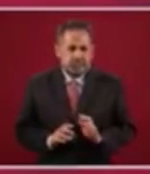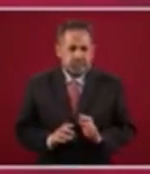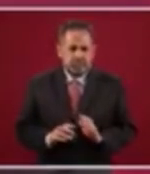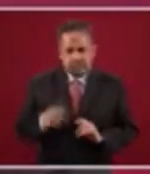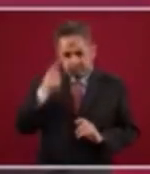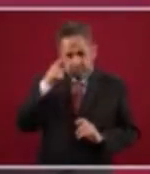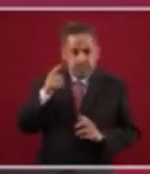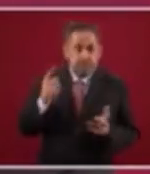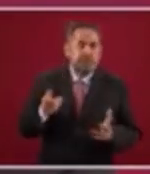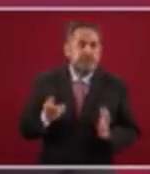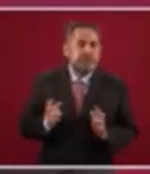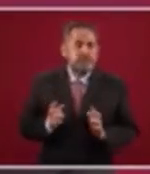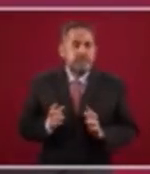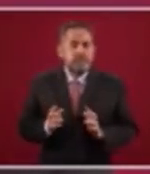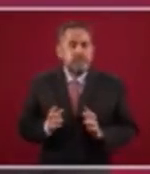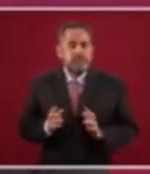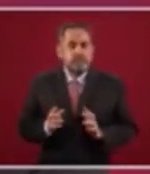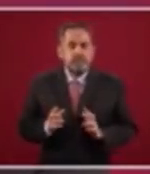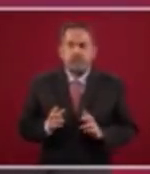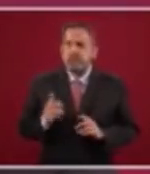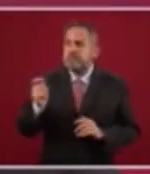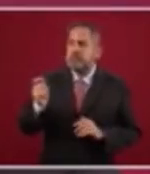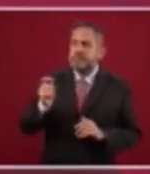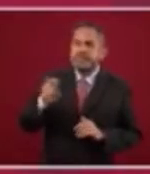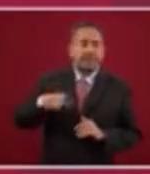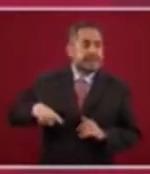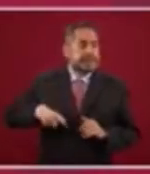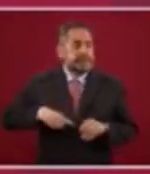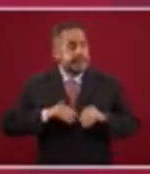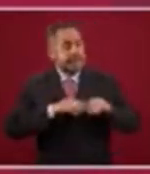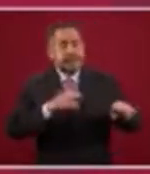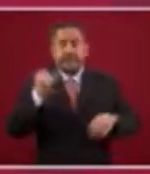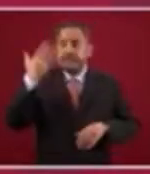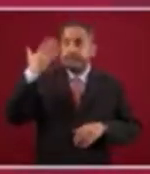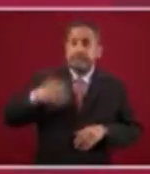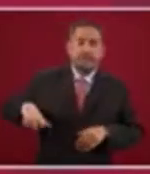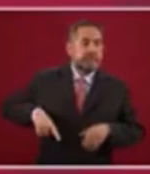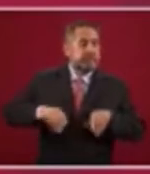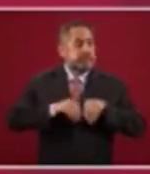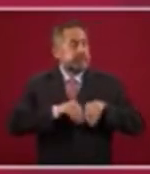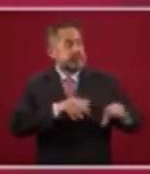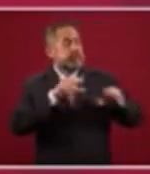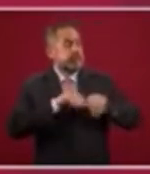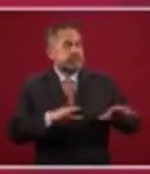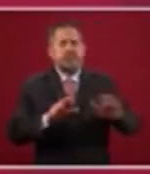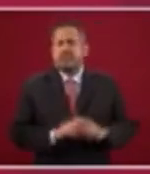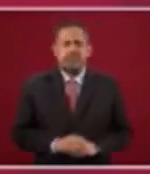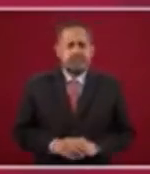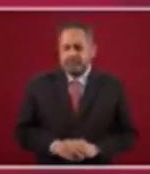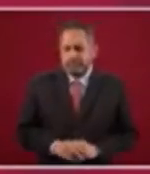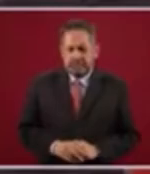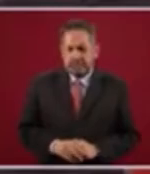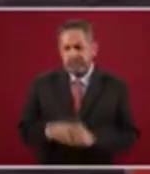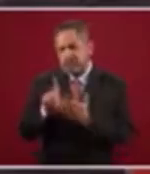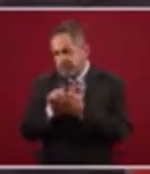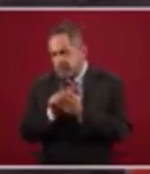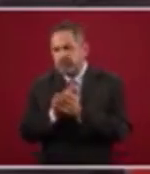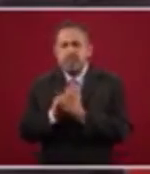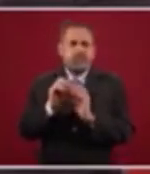para que se difunda más un Twitter o